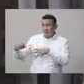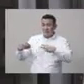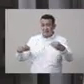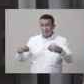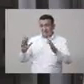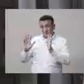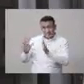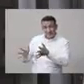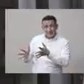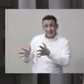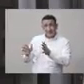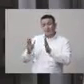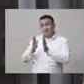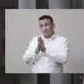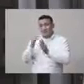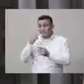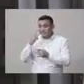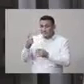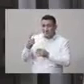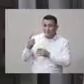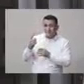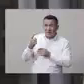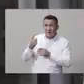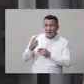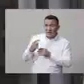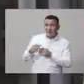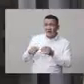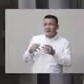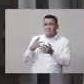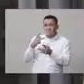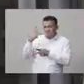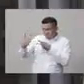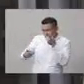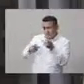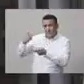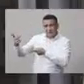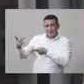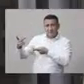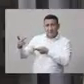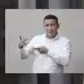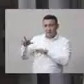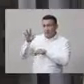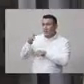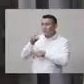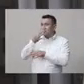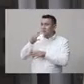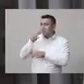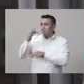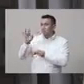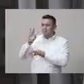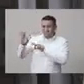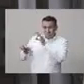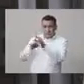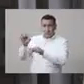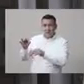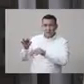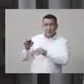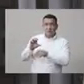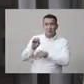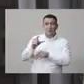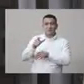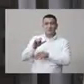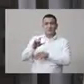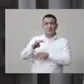préstamo mientras dure su tratamiento, un oxímetro de pulso, que es un aparato que se usa en los hospitales